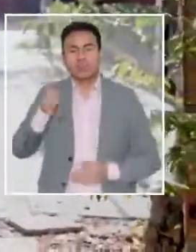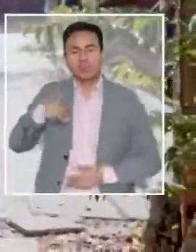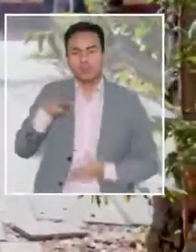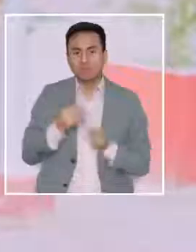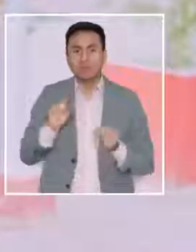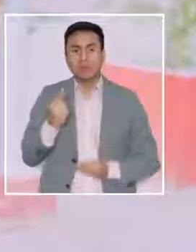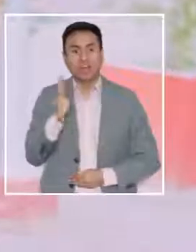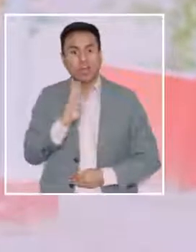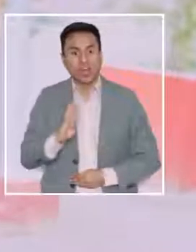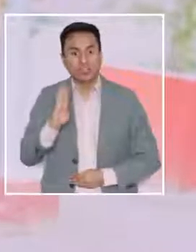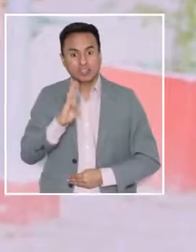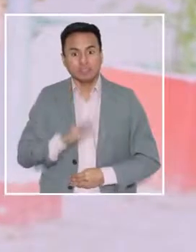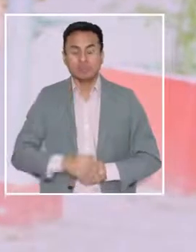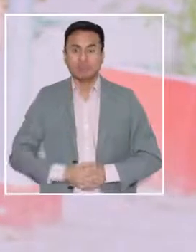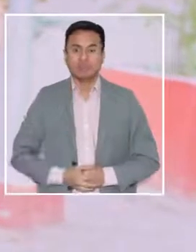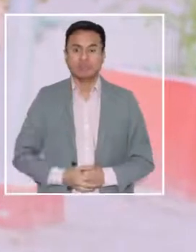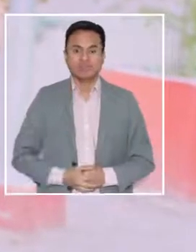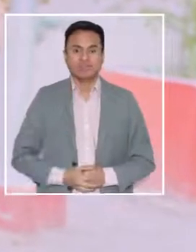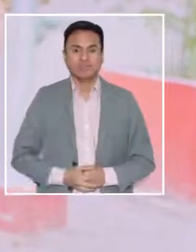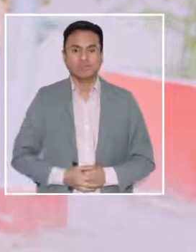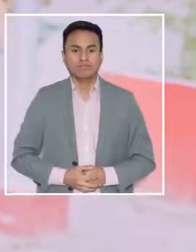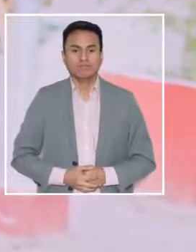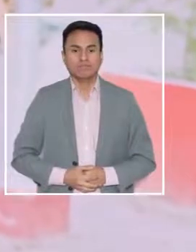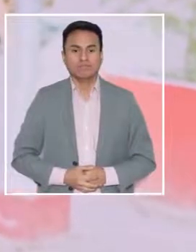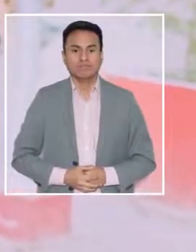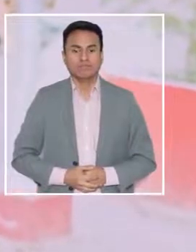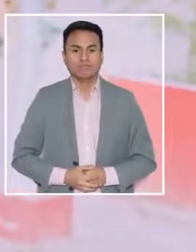he repetido muchas veces primero básico